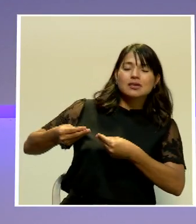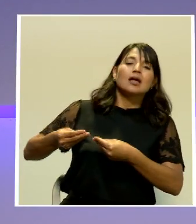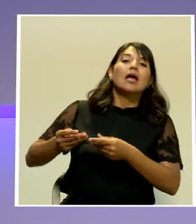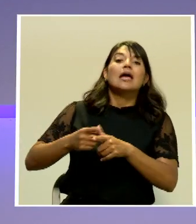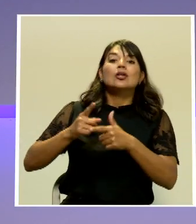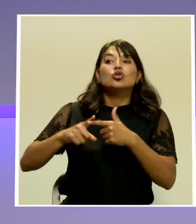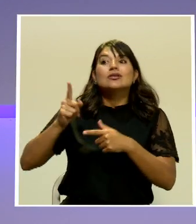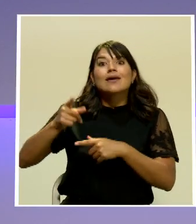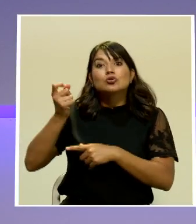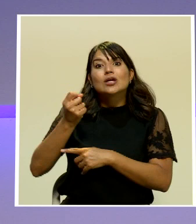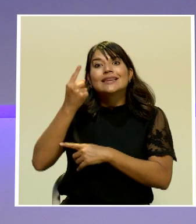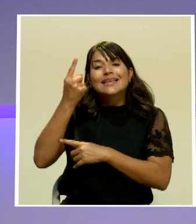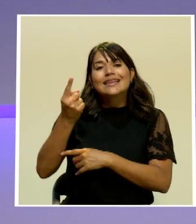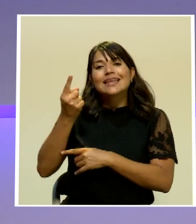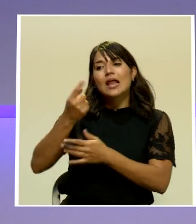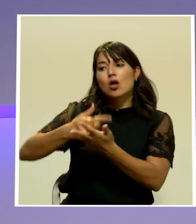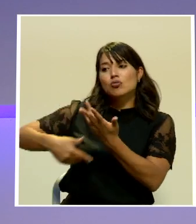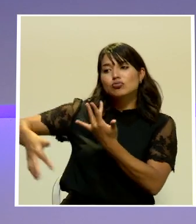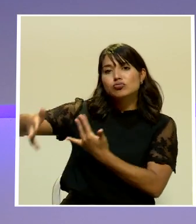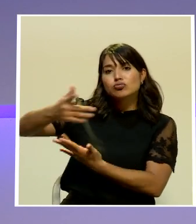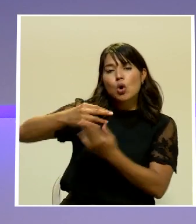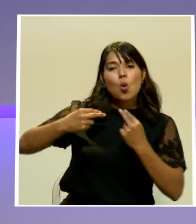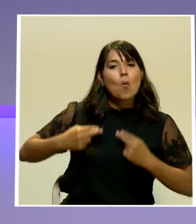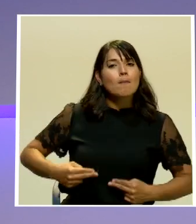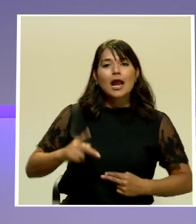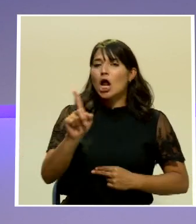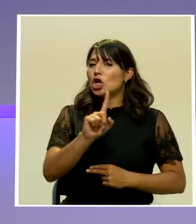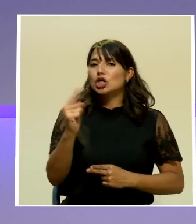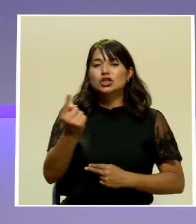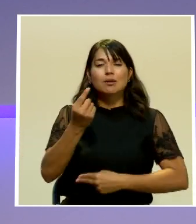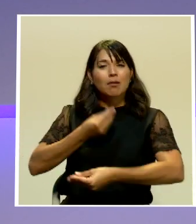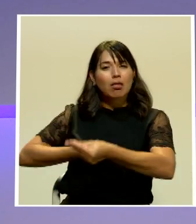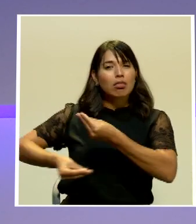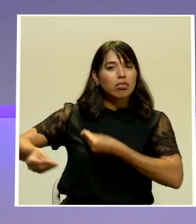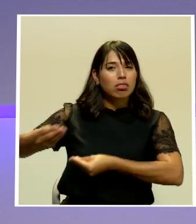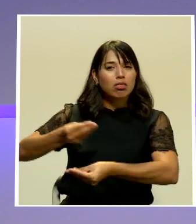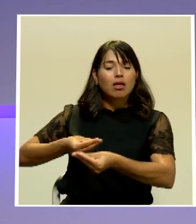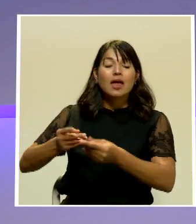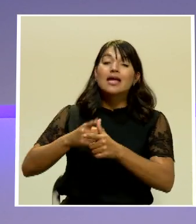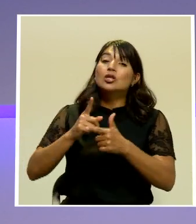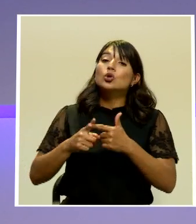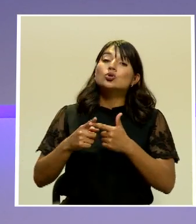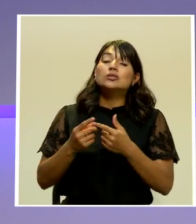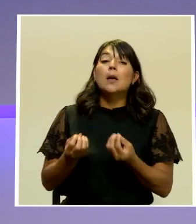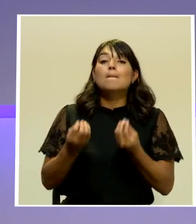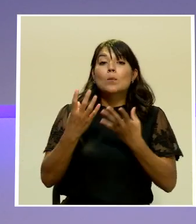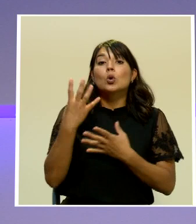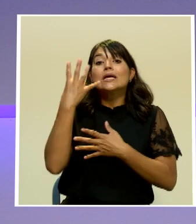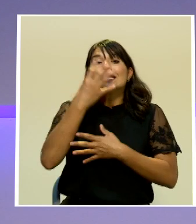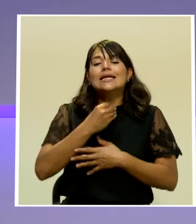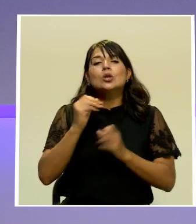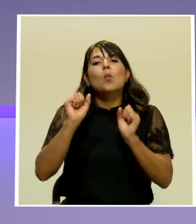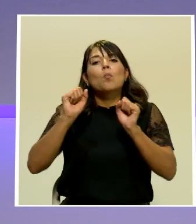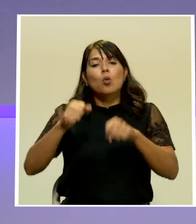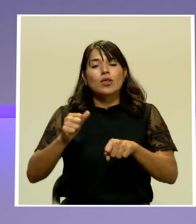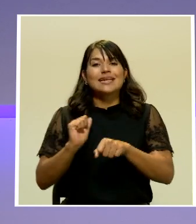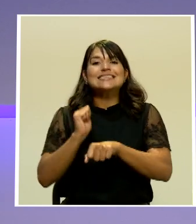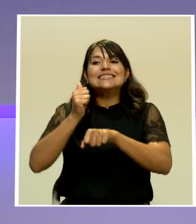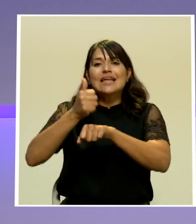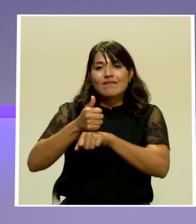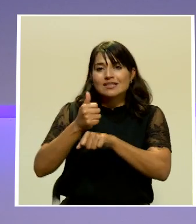relaciones humanas no solo son de intercambio y me parece bien lindo que nosotros podamos entablar relaciones humanas donde haya un